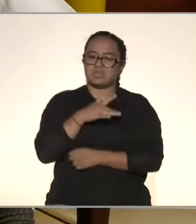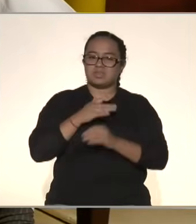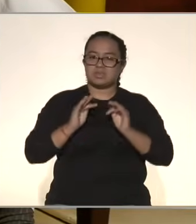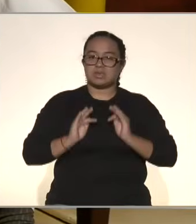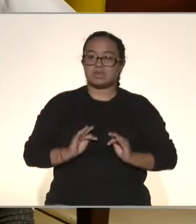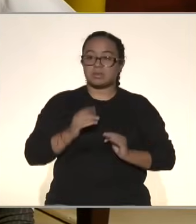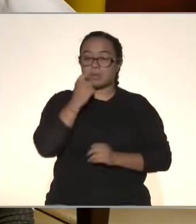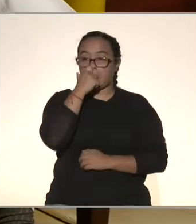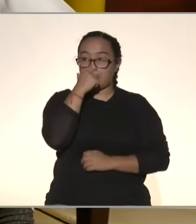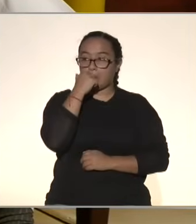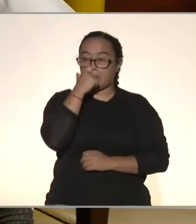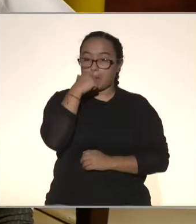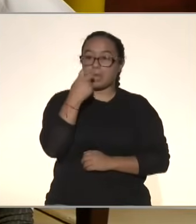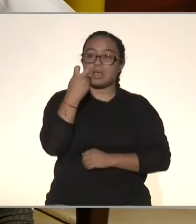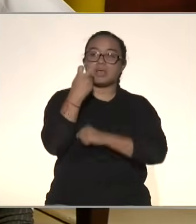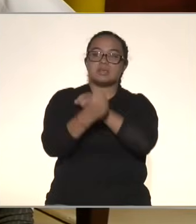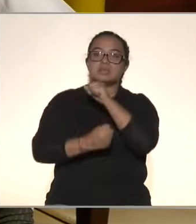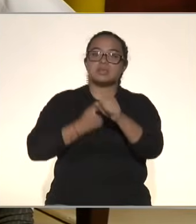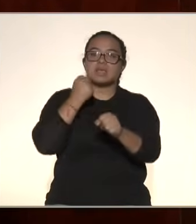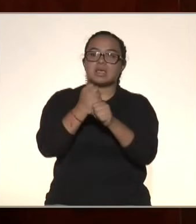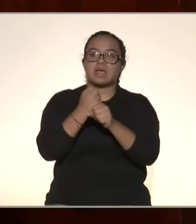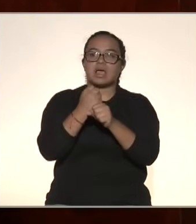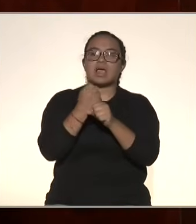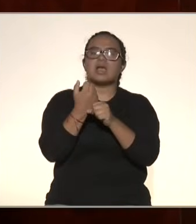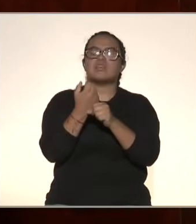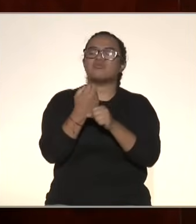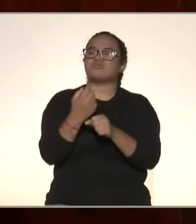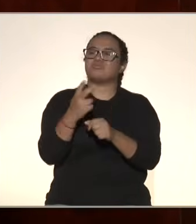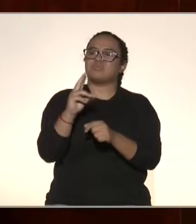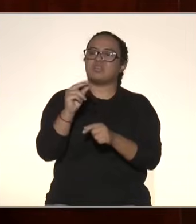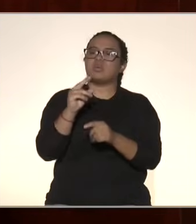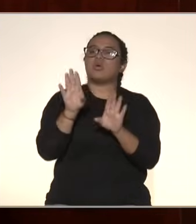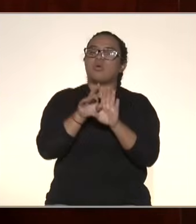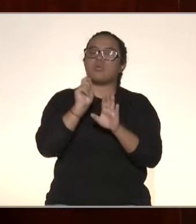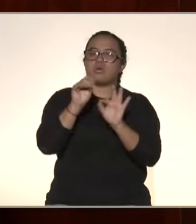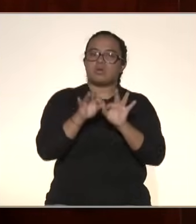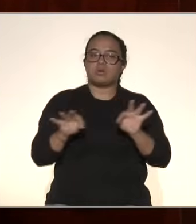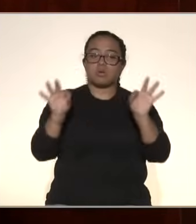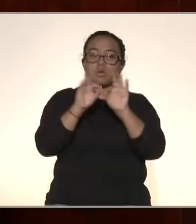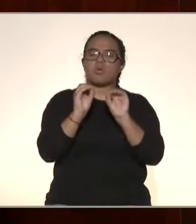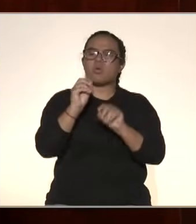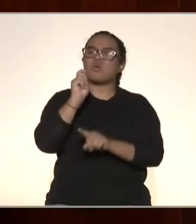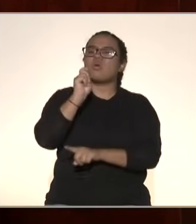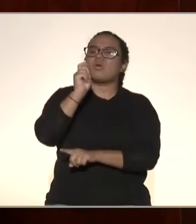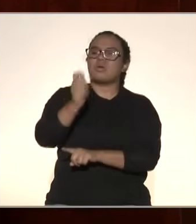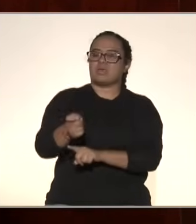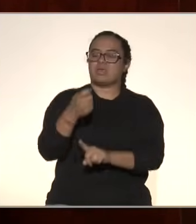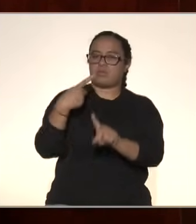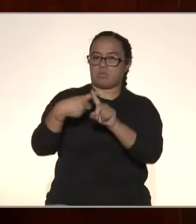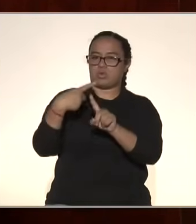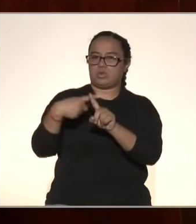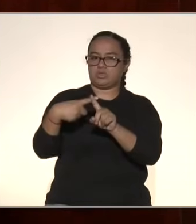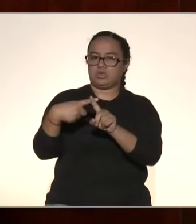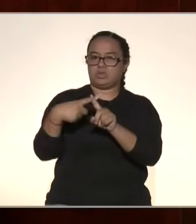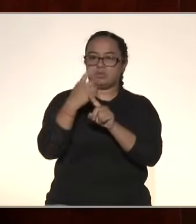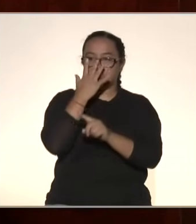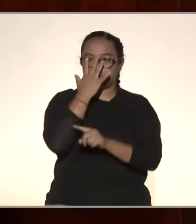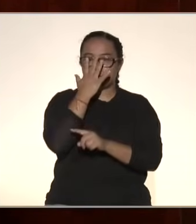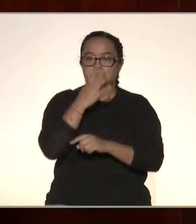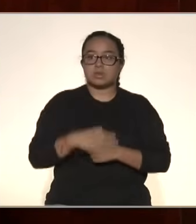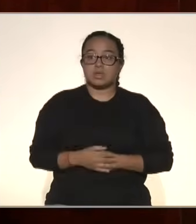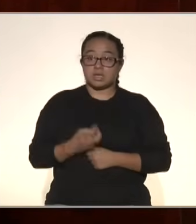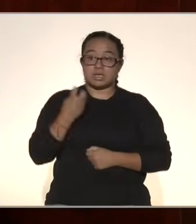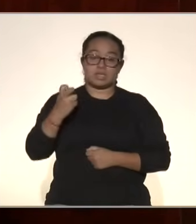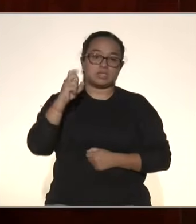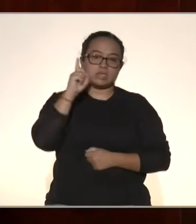este año es hacer un esfuerzo por reinventar lo que simboliza para mí y encontrar un significado positivo. Es lo que